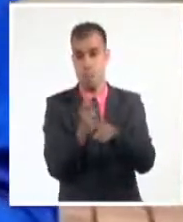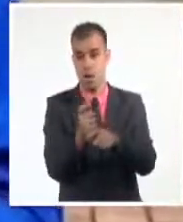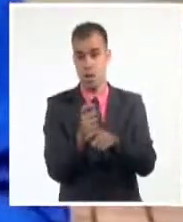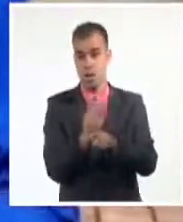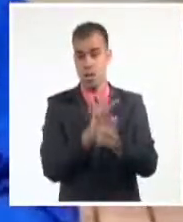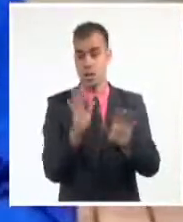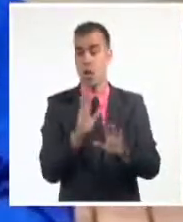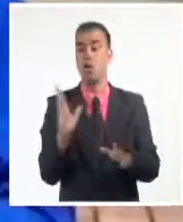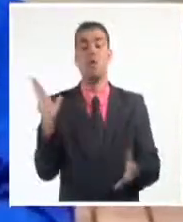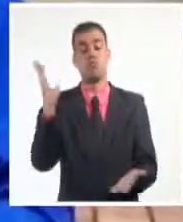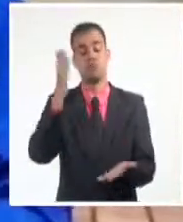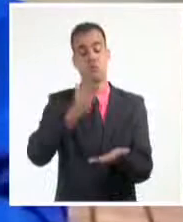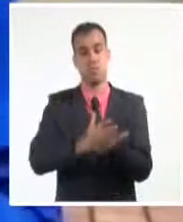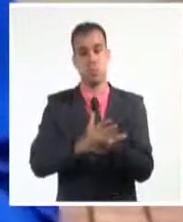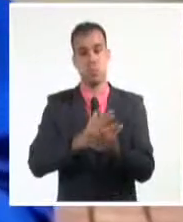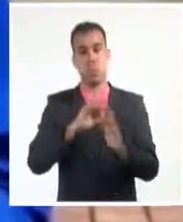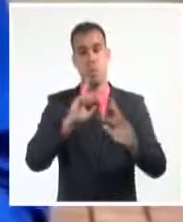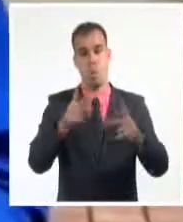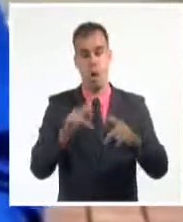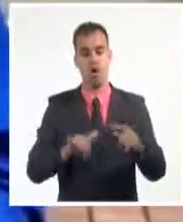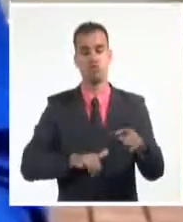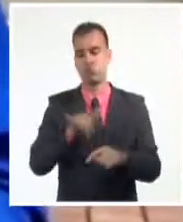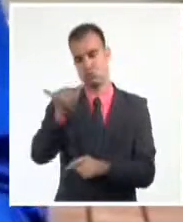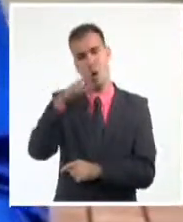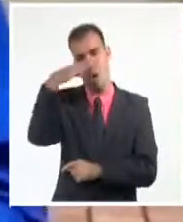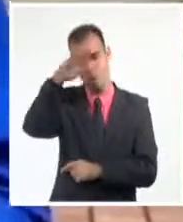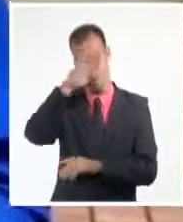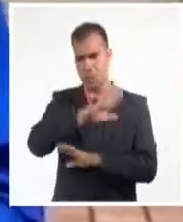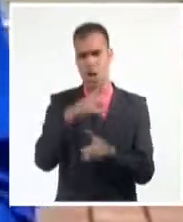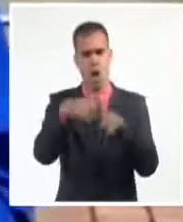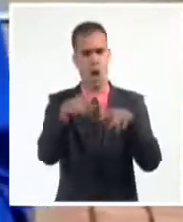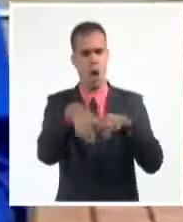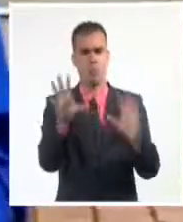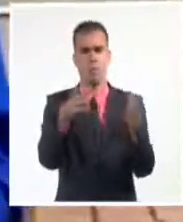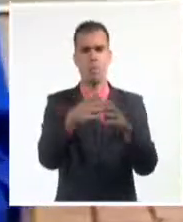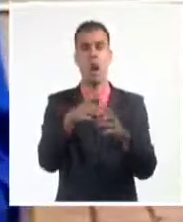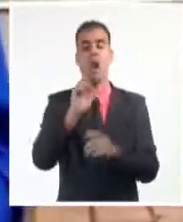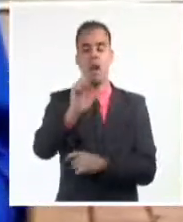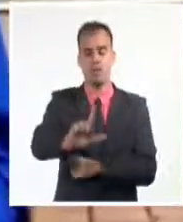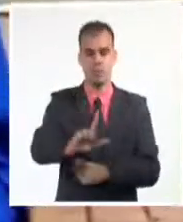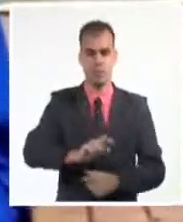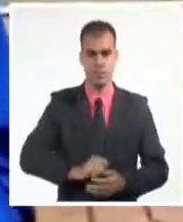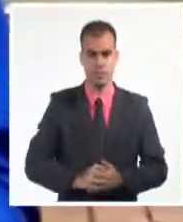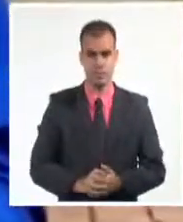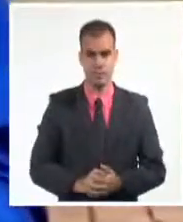para regresar a la patria junto con el resto de la delegación el próximo lunes.